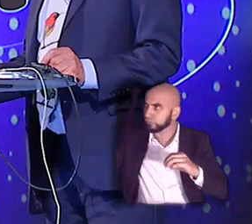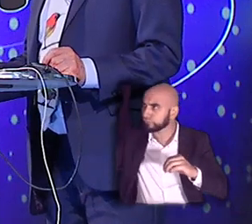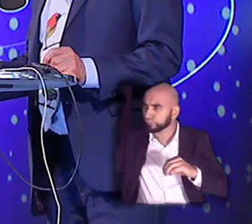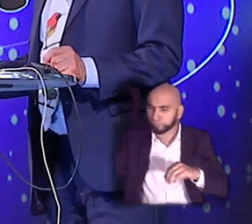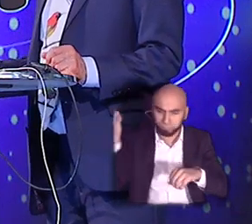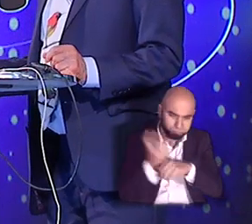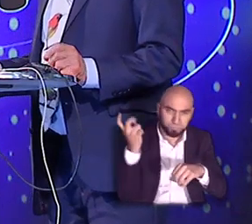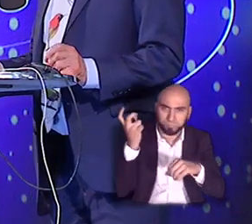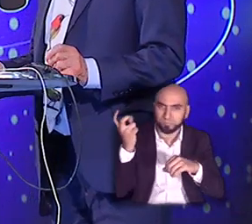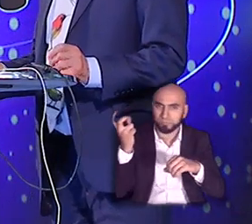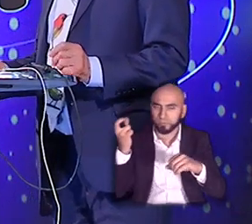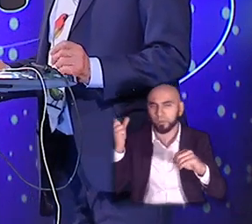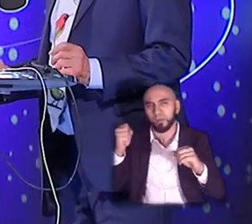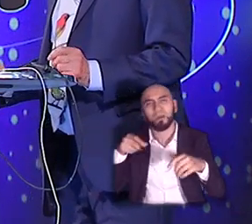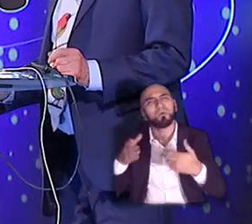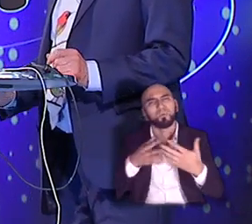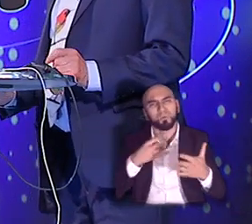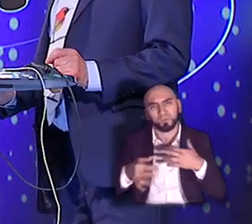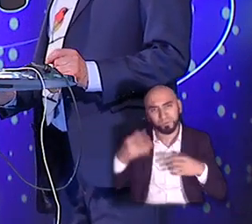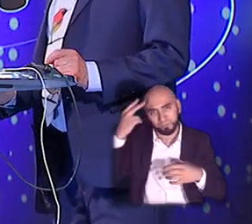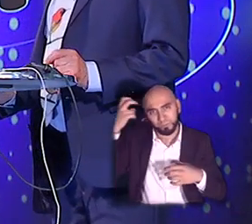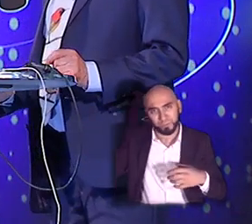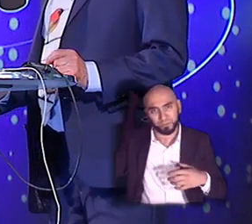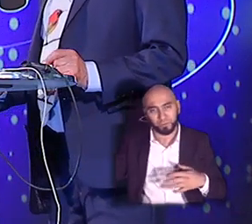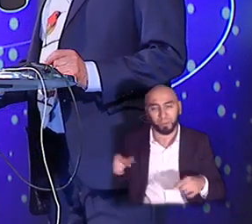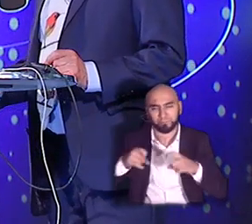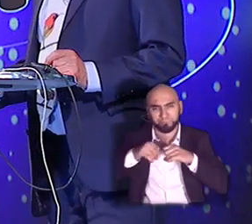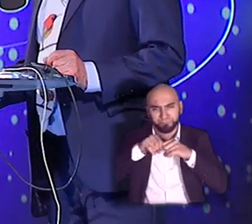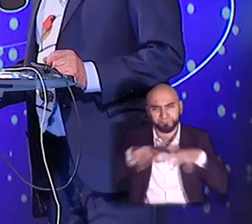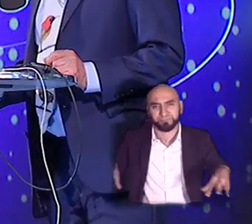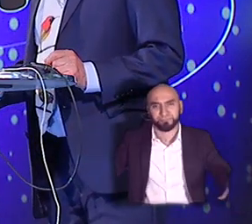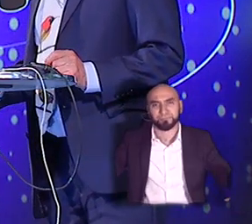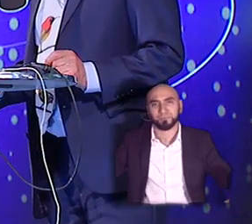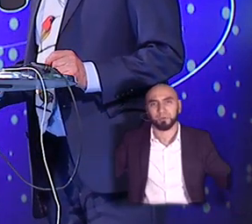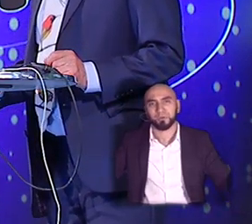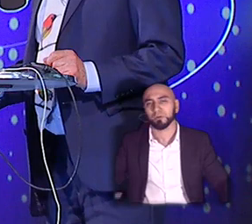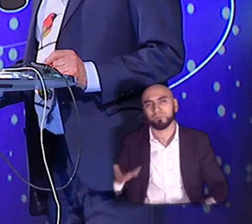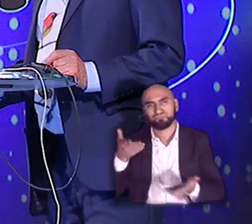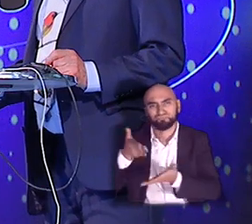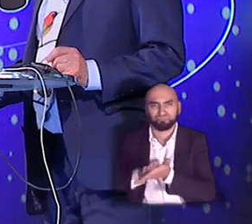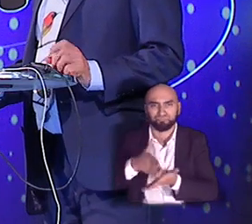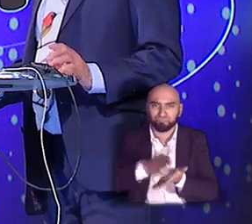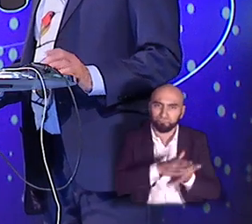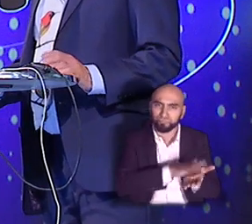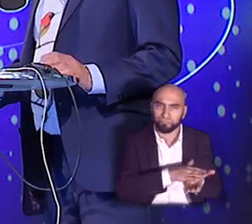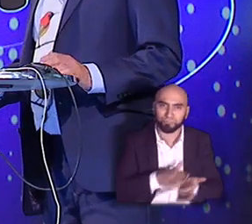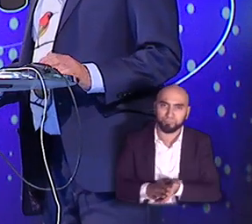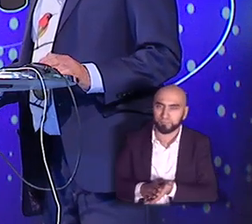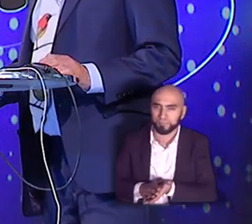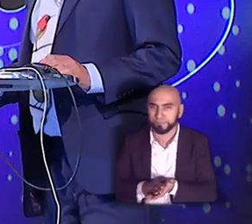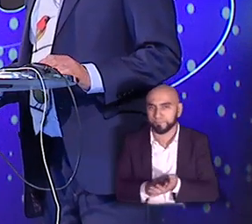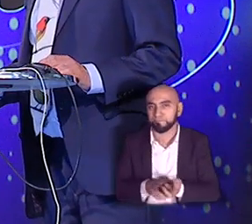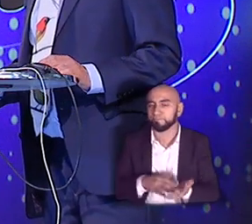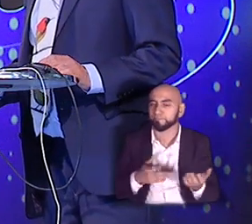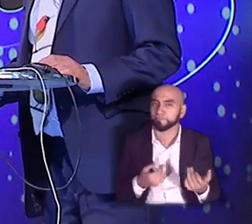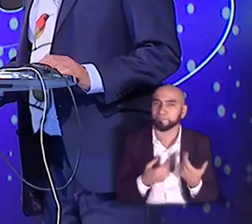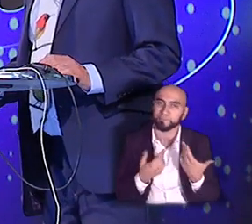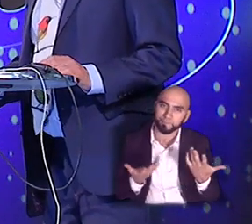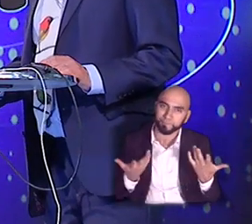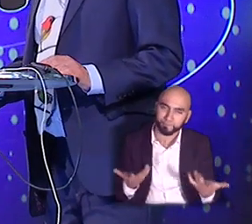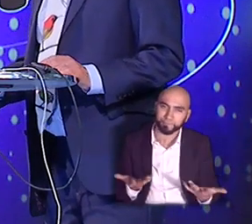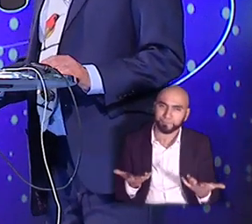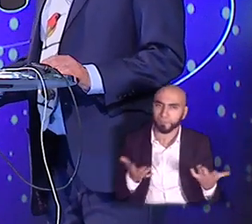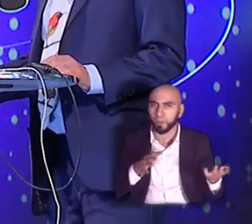en México. La velocidad relativa del impacto era fuera de cualquier posible imaginación, quizás